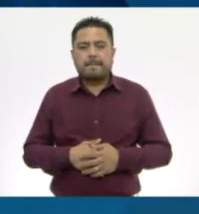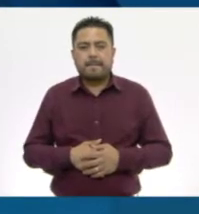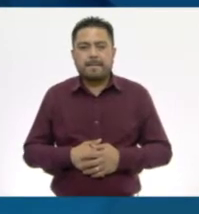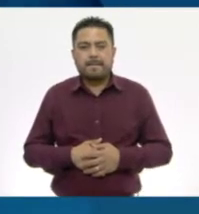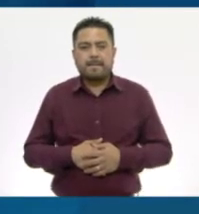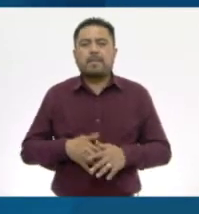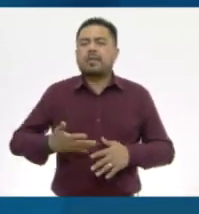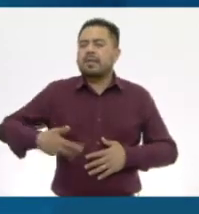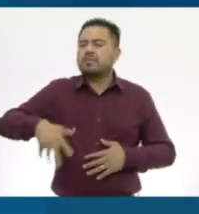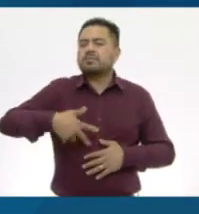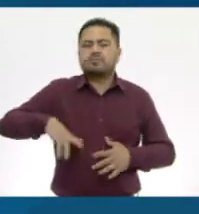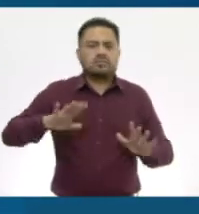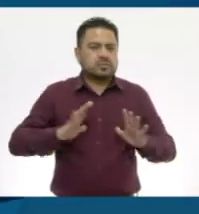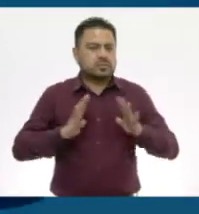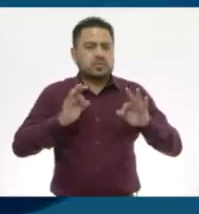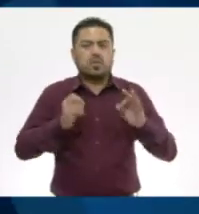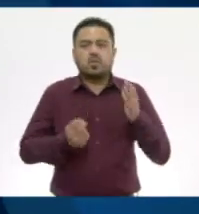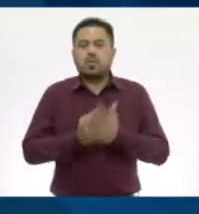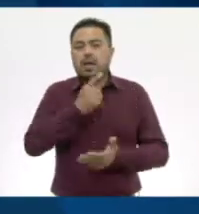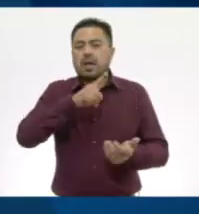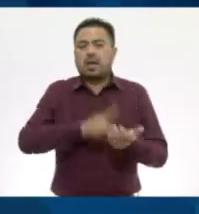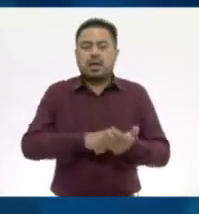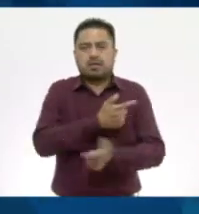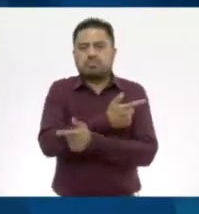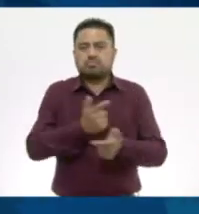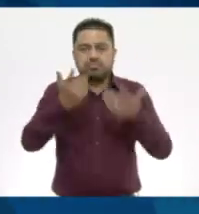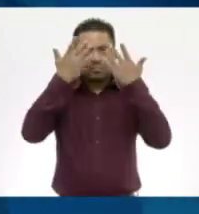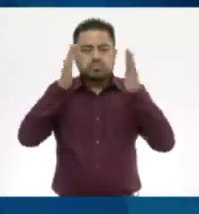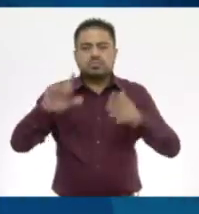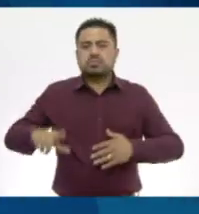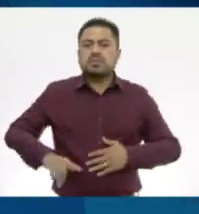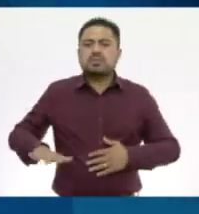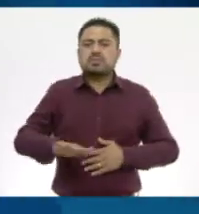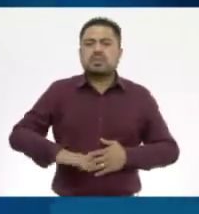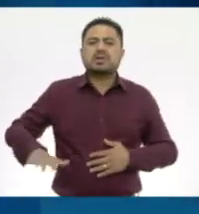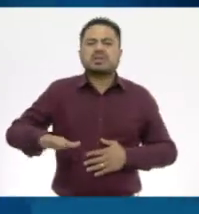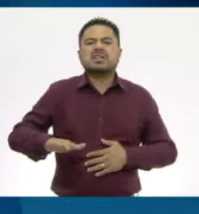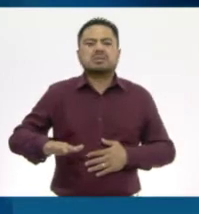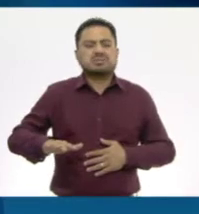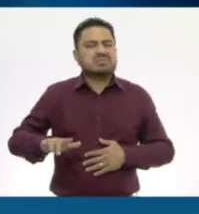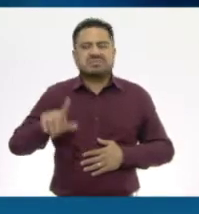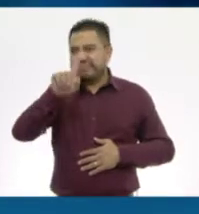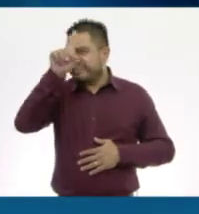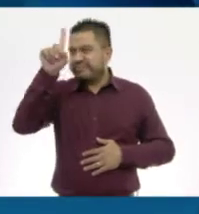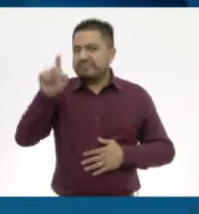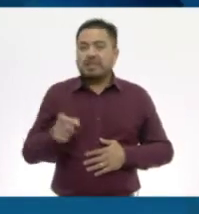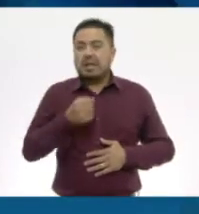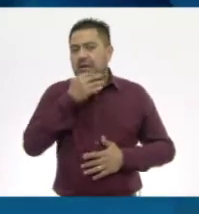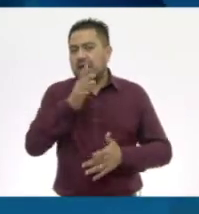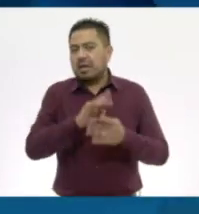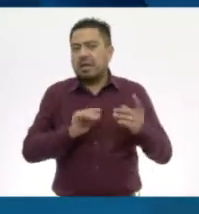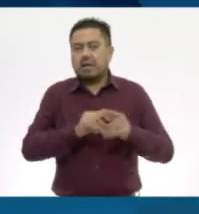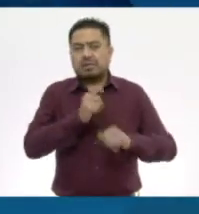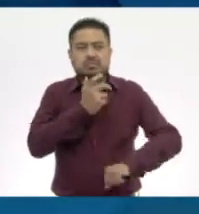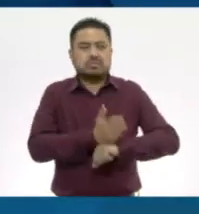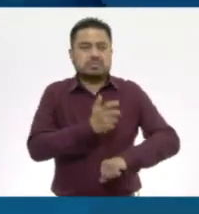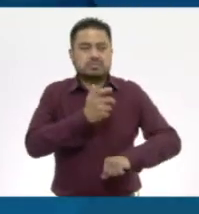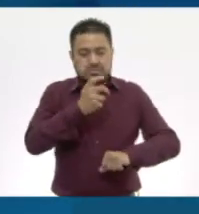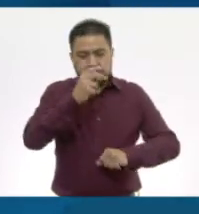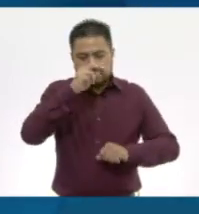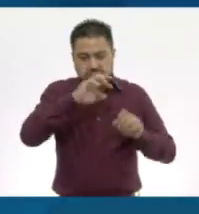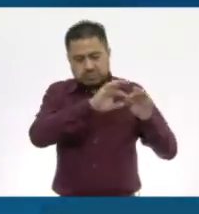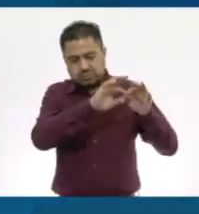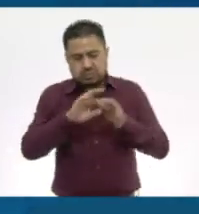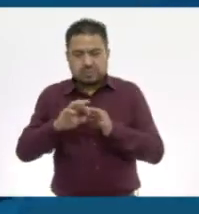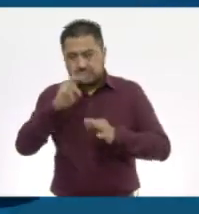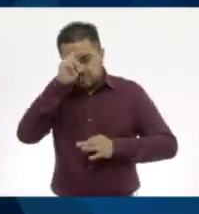La búsqueda para la fundación del nuevo Estado libre y soberano fue incierta. Se proclamaron los Estados Unidos mexicanos